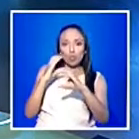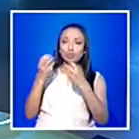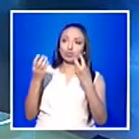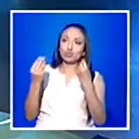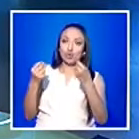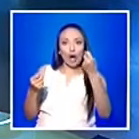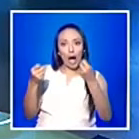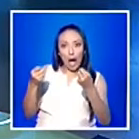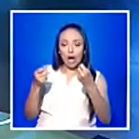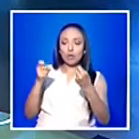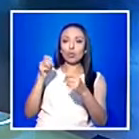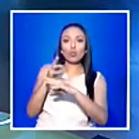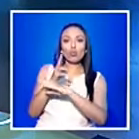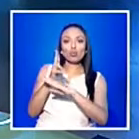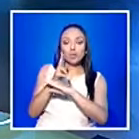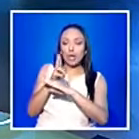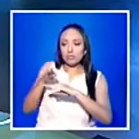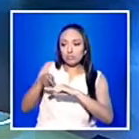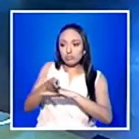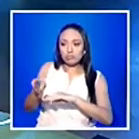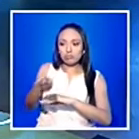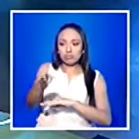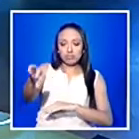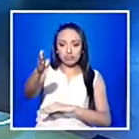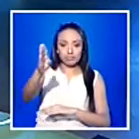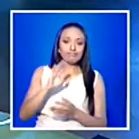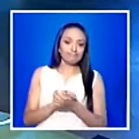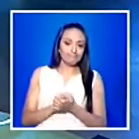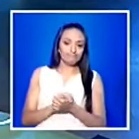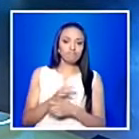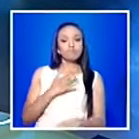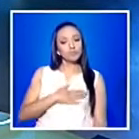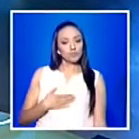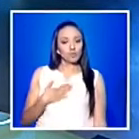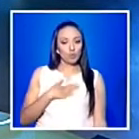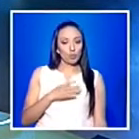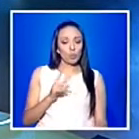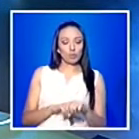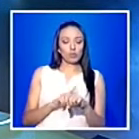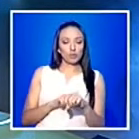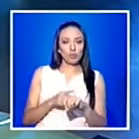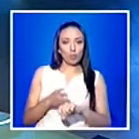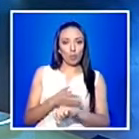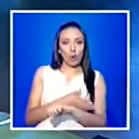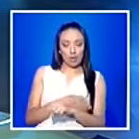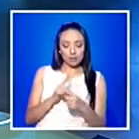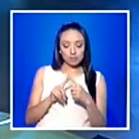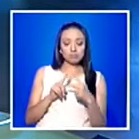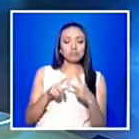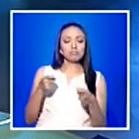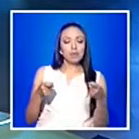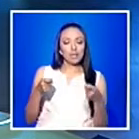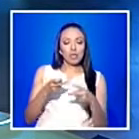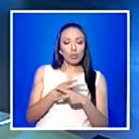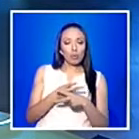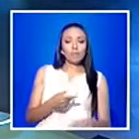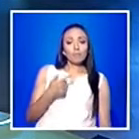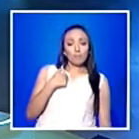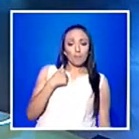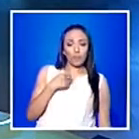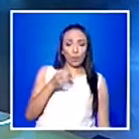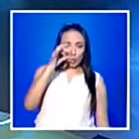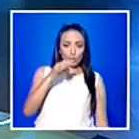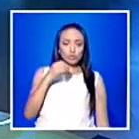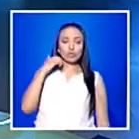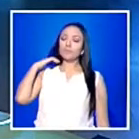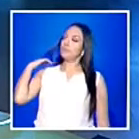esta vía para dirigirse hacia diferentes planteles. Correcto. Así que, por favor, salga a tiempo, conduzca con precaución. El día de ayer justo estaba en la interoceánica,